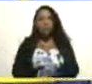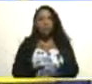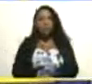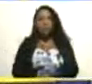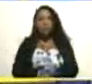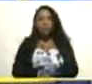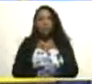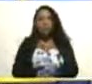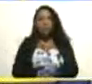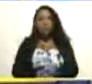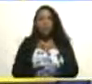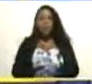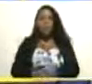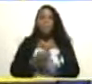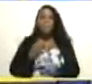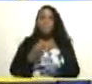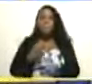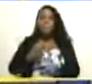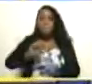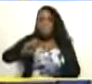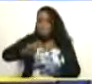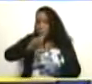para consultar las bases,